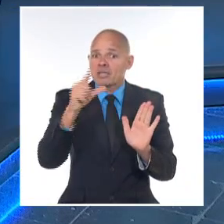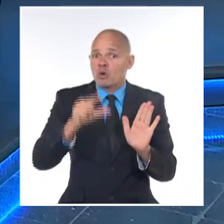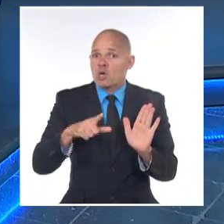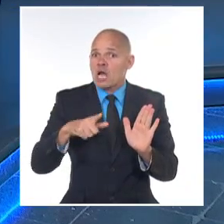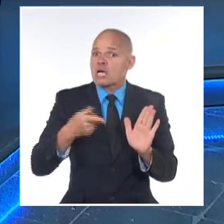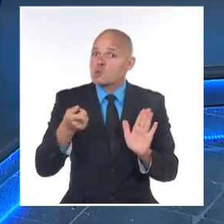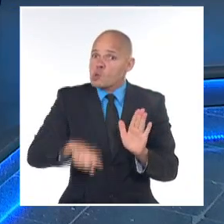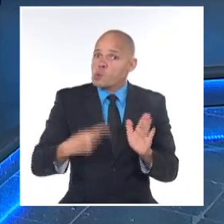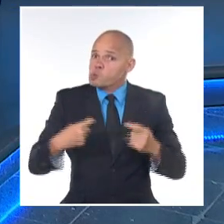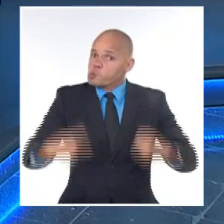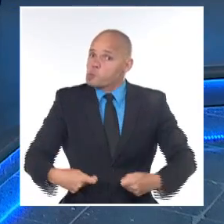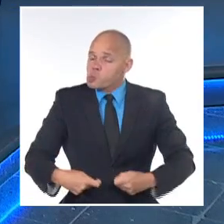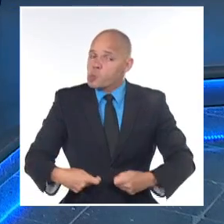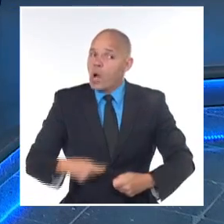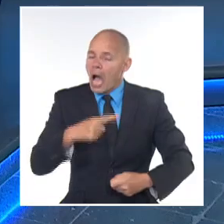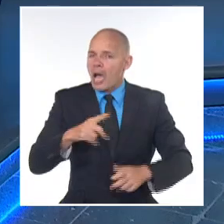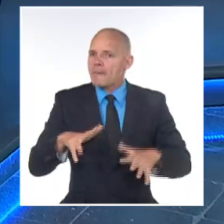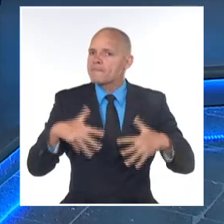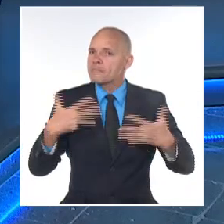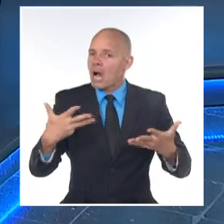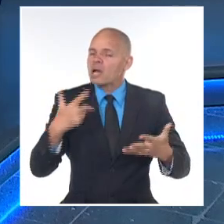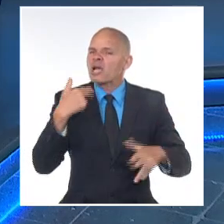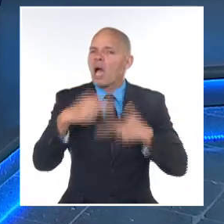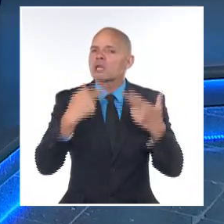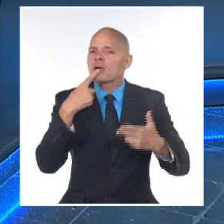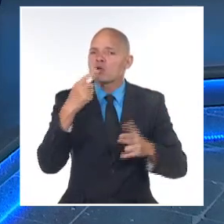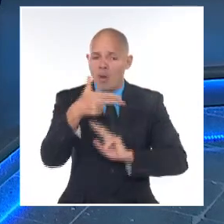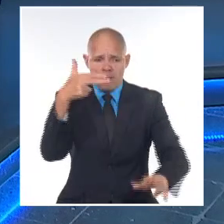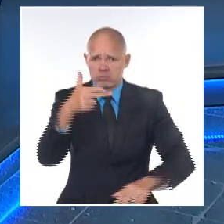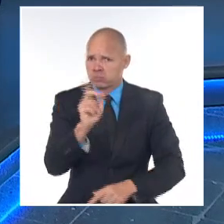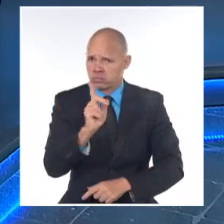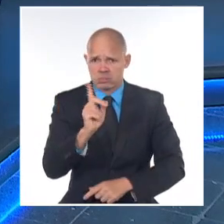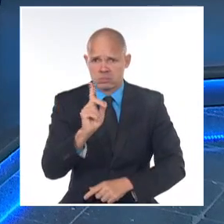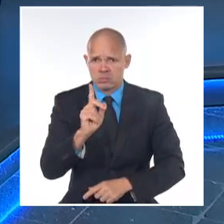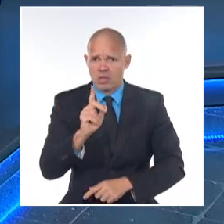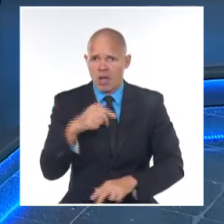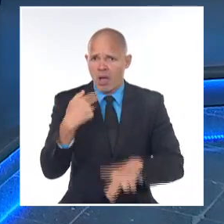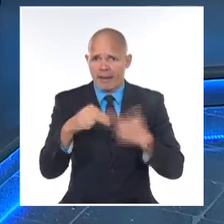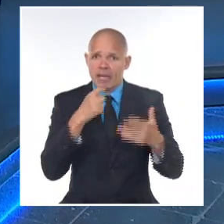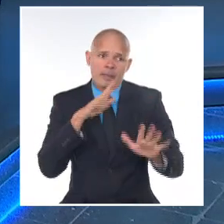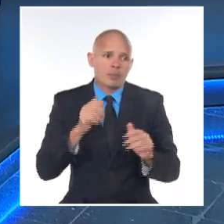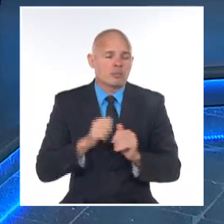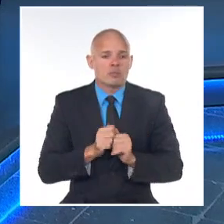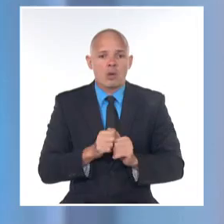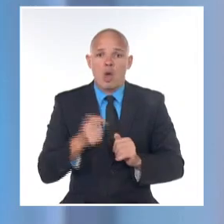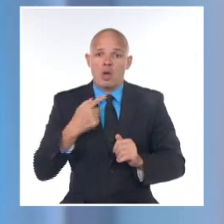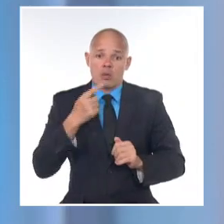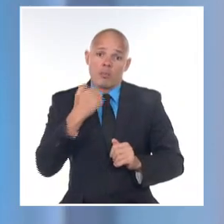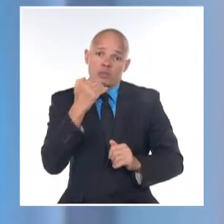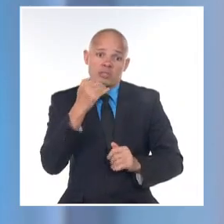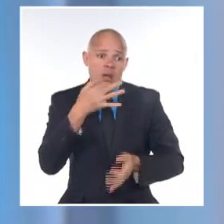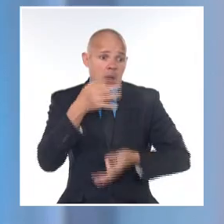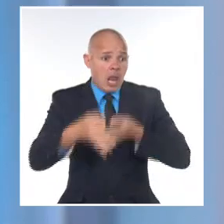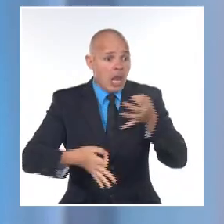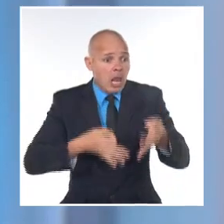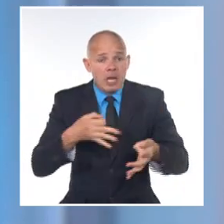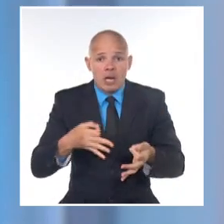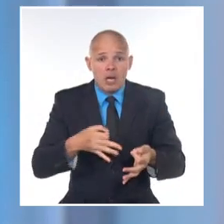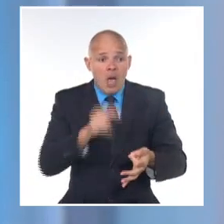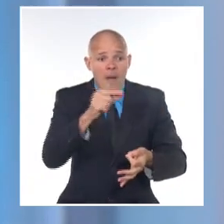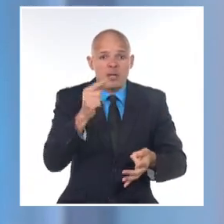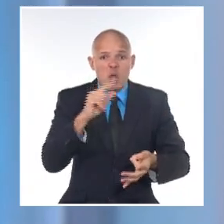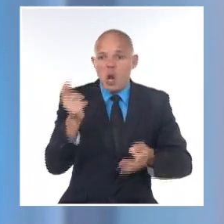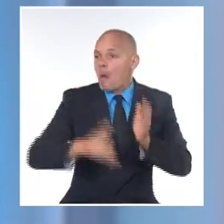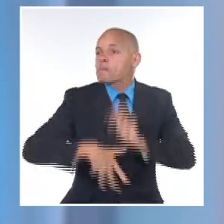razón de la agresión y la respuesta. Y la respuesta. Si usted está hablando y la persona lo agrede a usted con la mano, usted no necesariamente tiene que responder con un tiro,